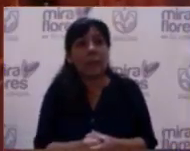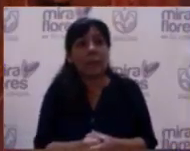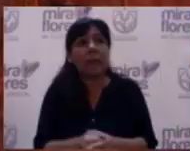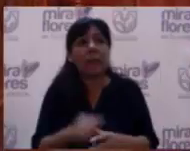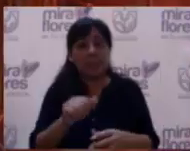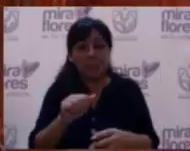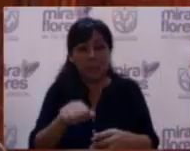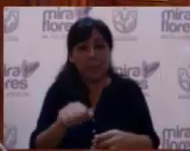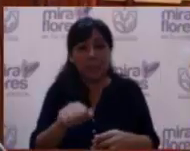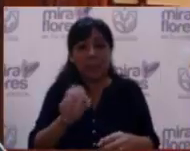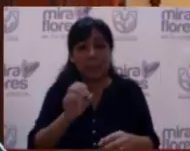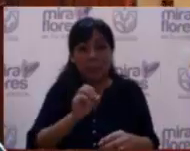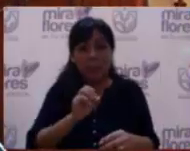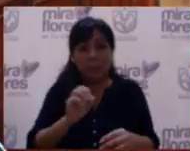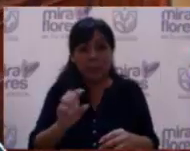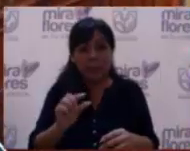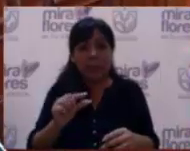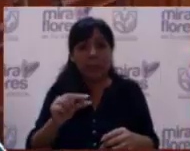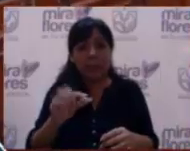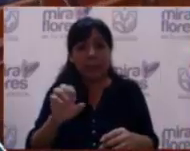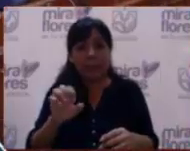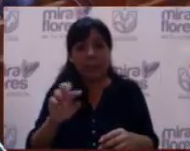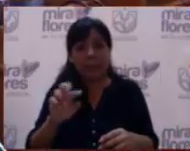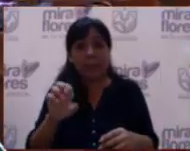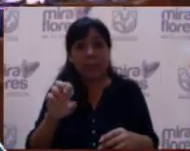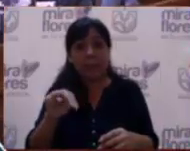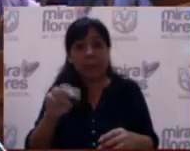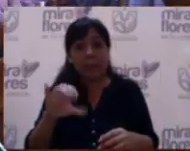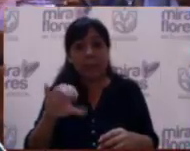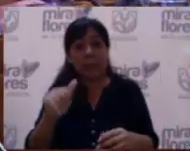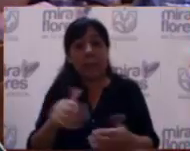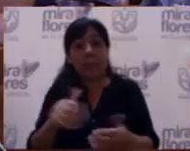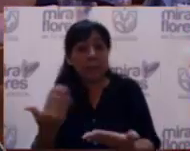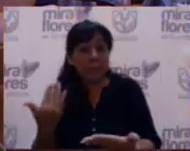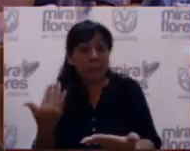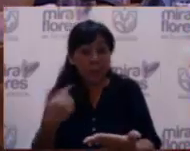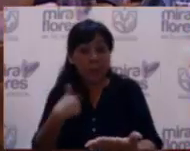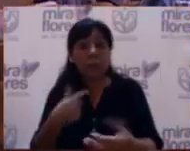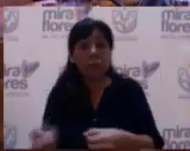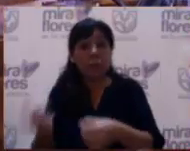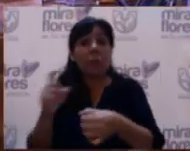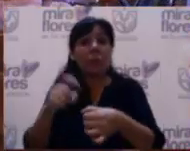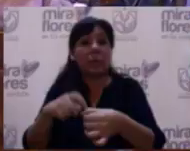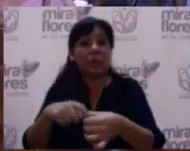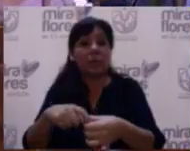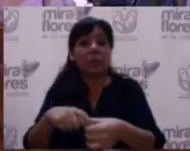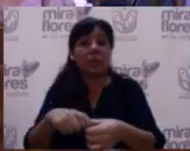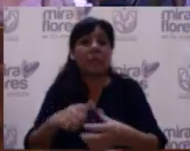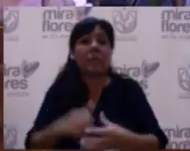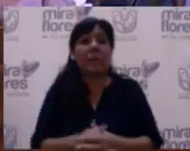a la Gerencia de Participación Vecinal, como estuve participando la vez pasada activamente